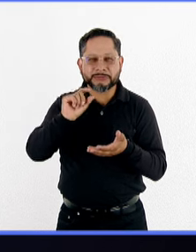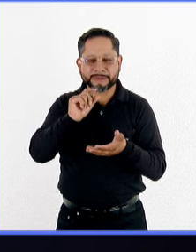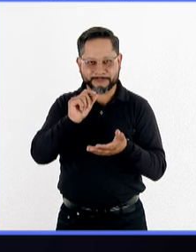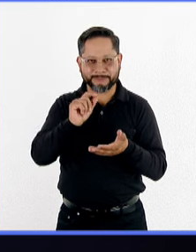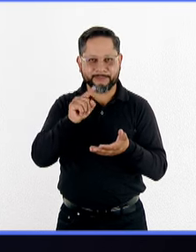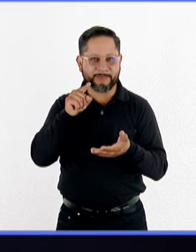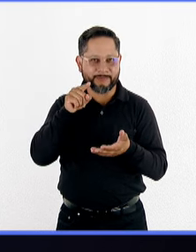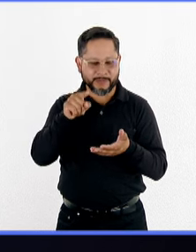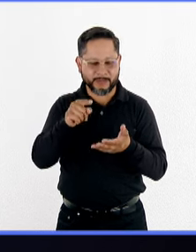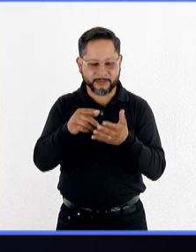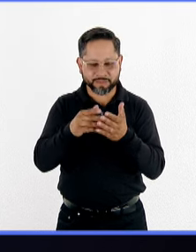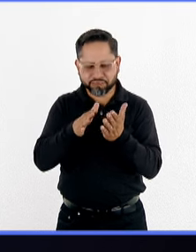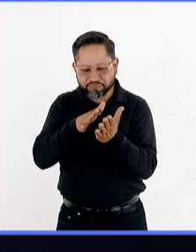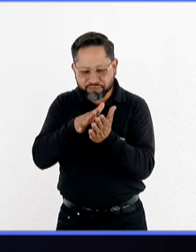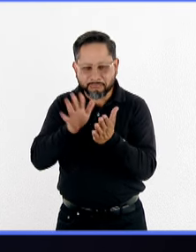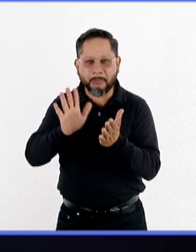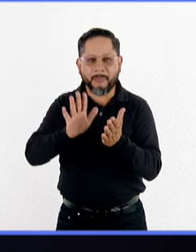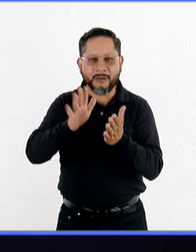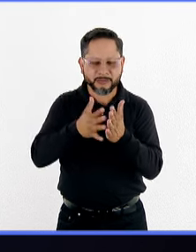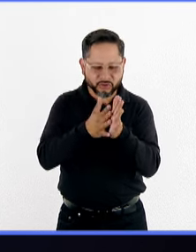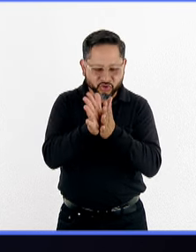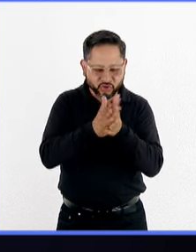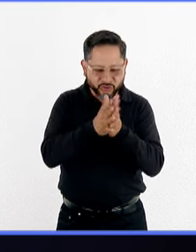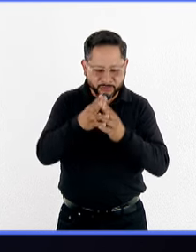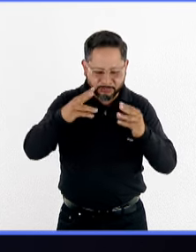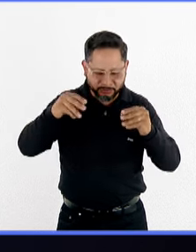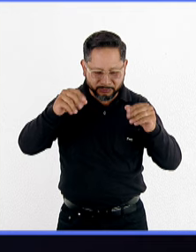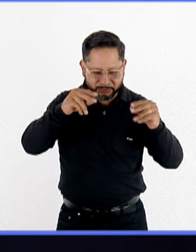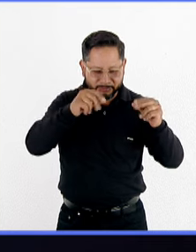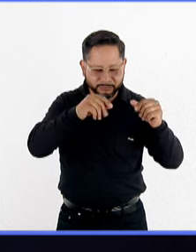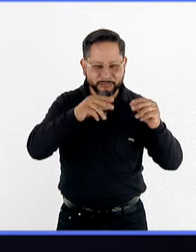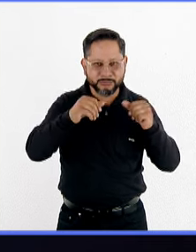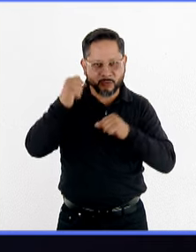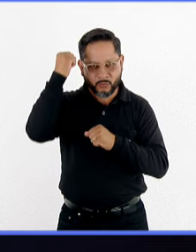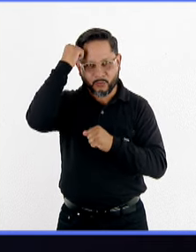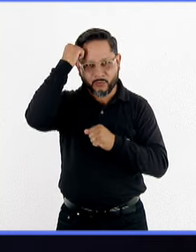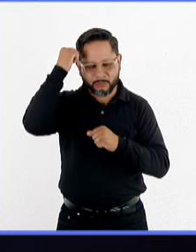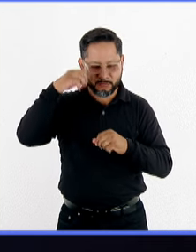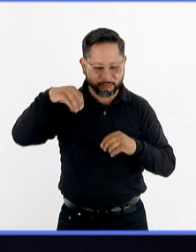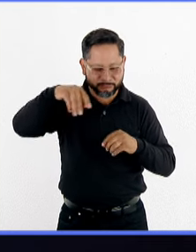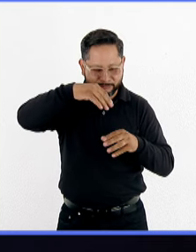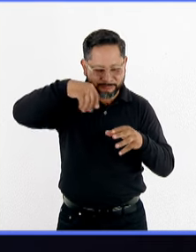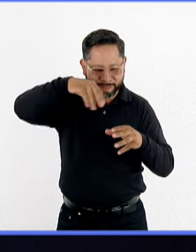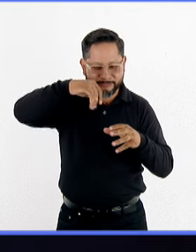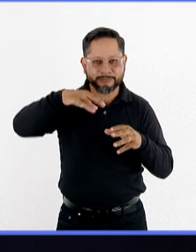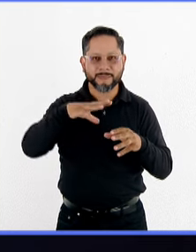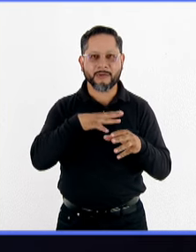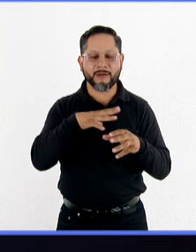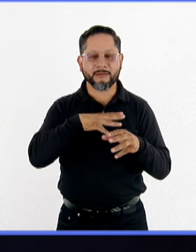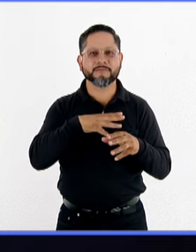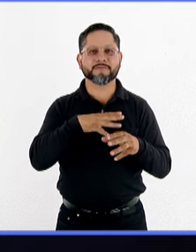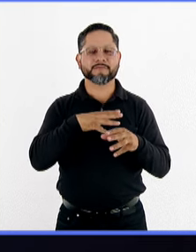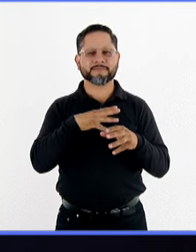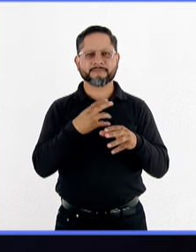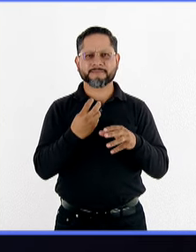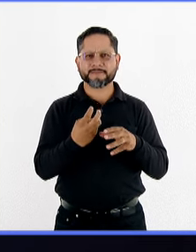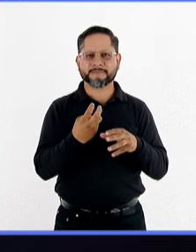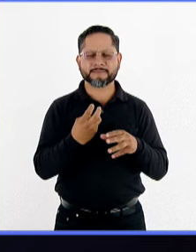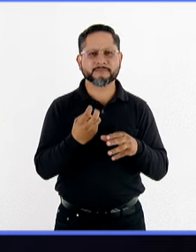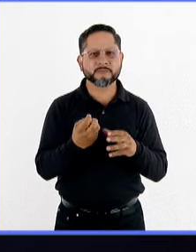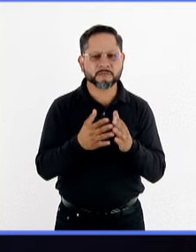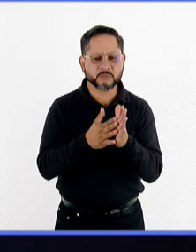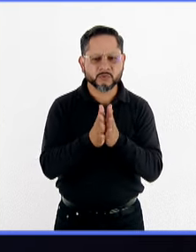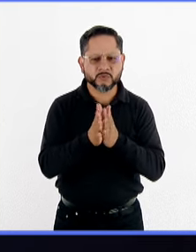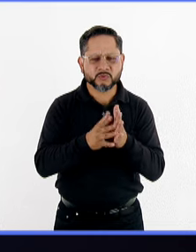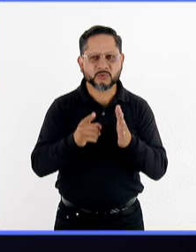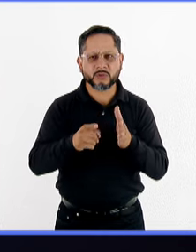cocoa. Nuestros postres y nuestro menú cambia por temporada. Las cosas que la tierra nos da,